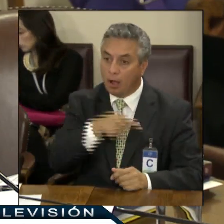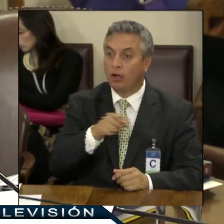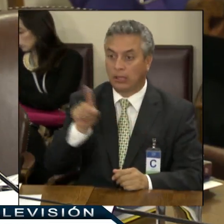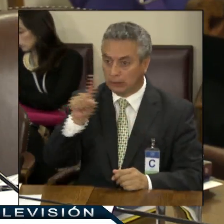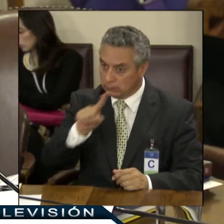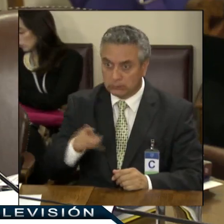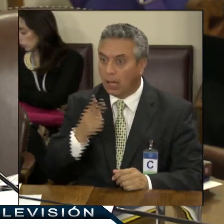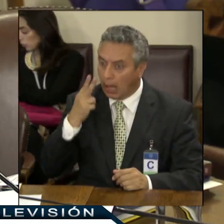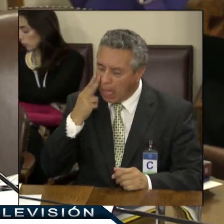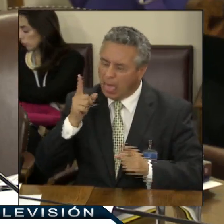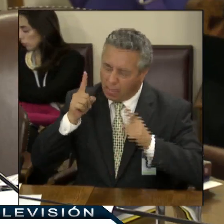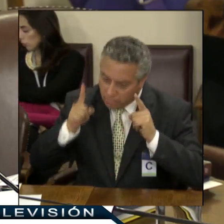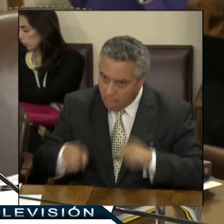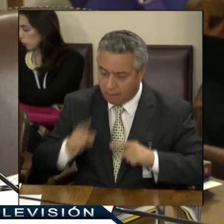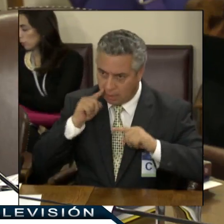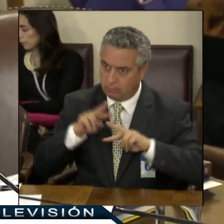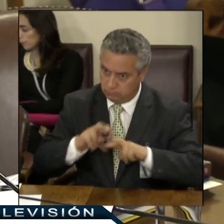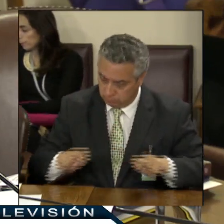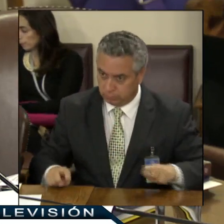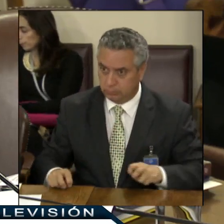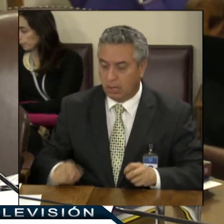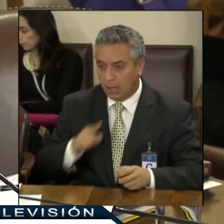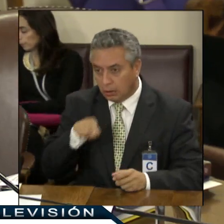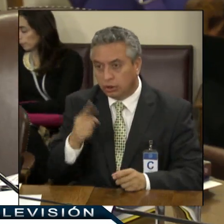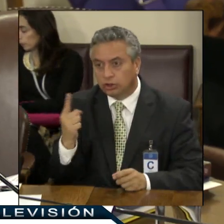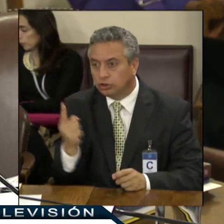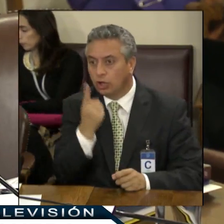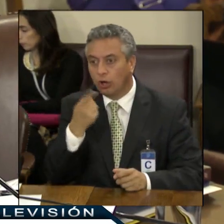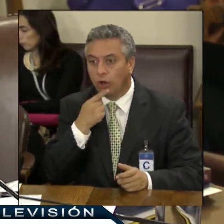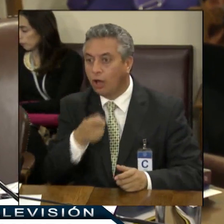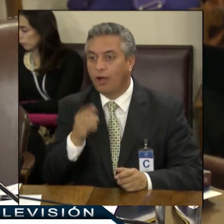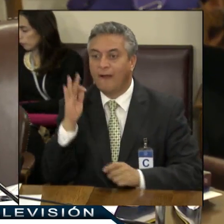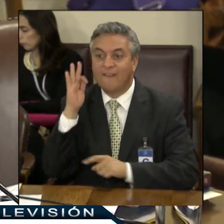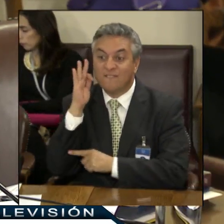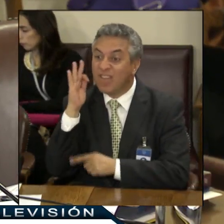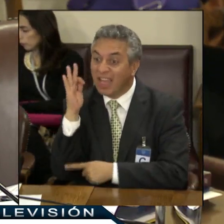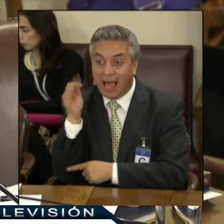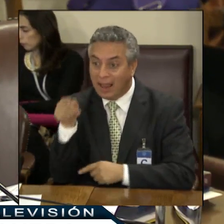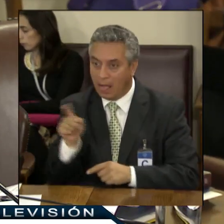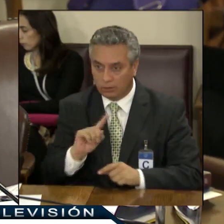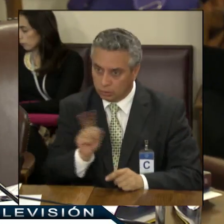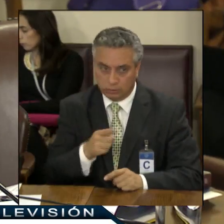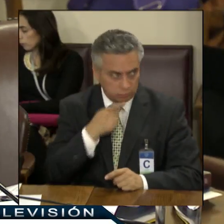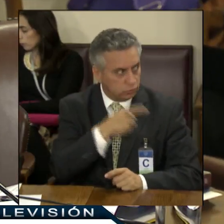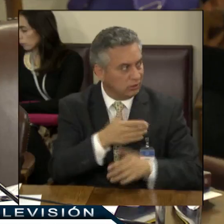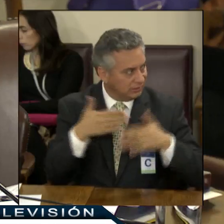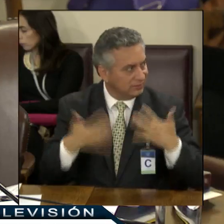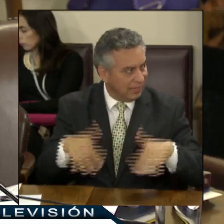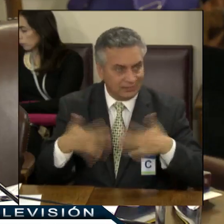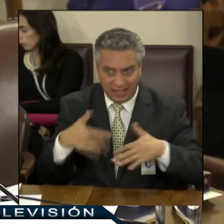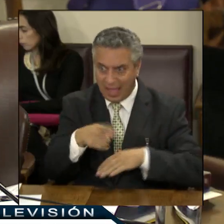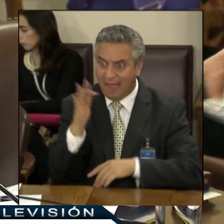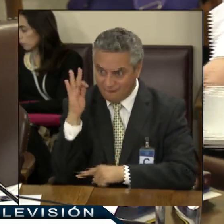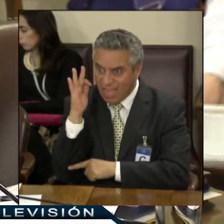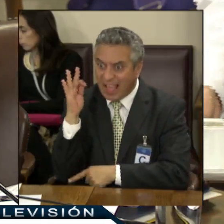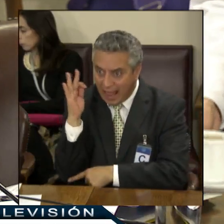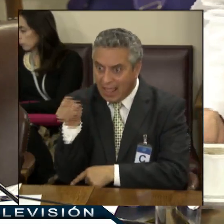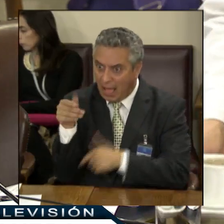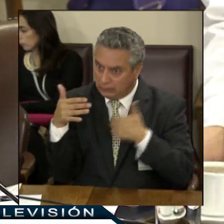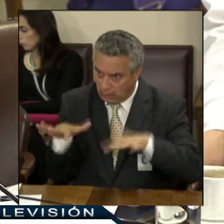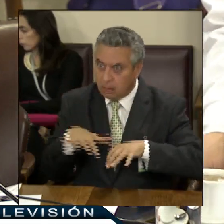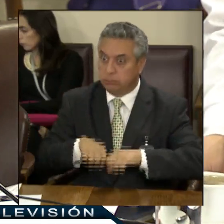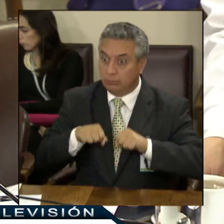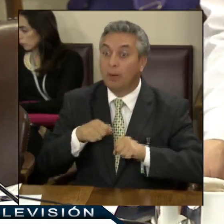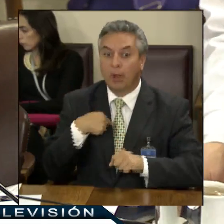hacerse parte esta pidiendo No solo que fuera que fuera el el fich no esto ya está en fiscalía Ah entonces